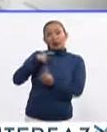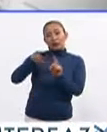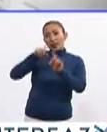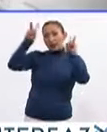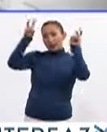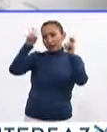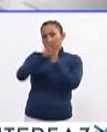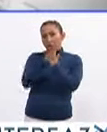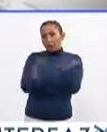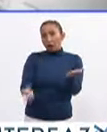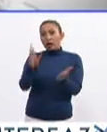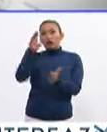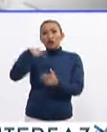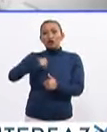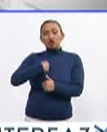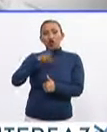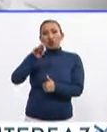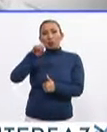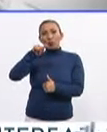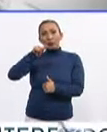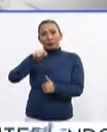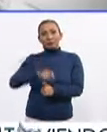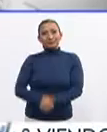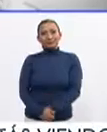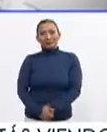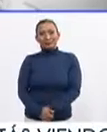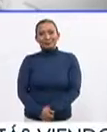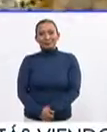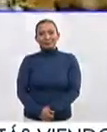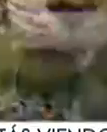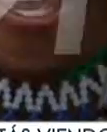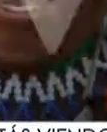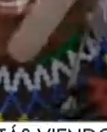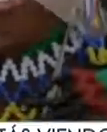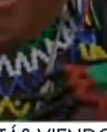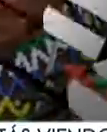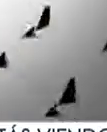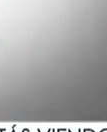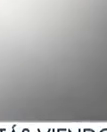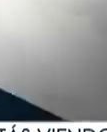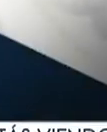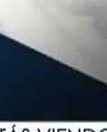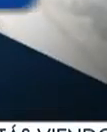otros títulos escribió el libro Yo Robot.